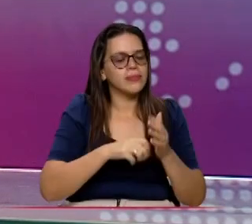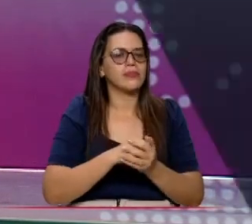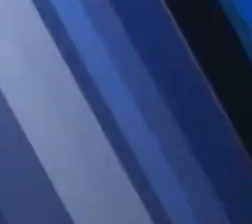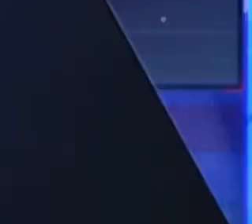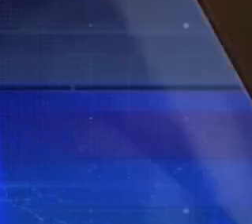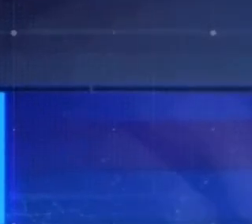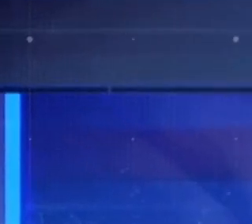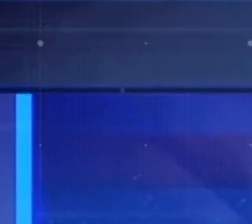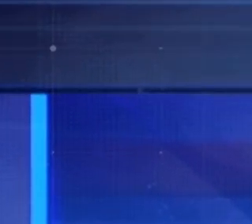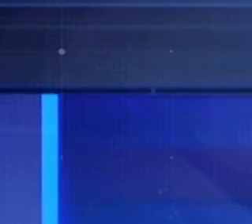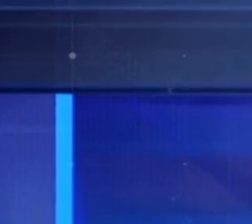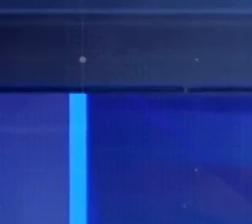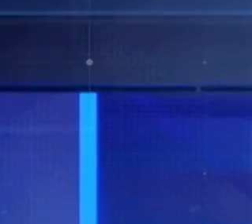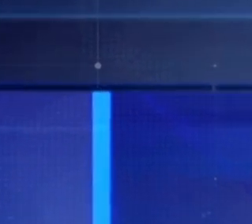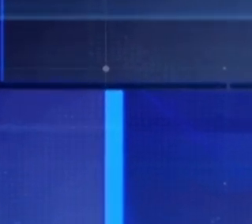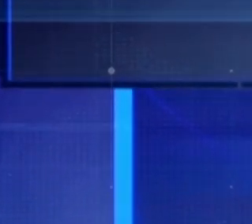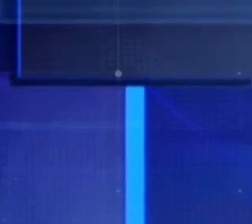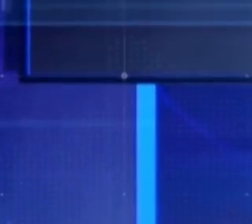momento?